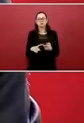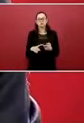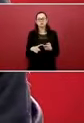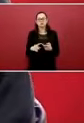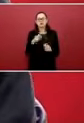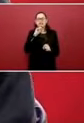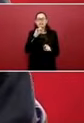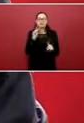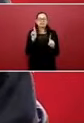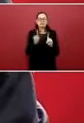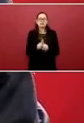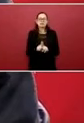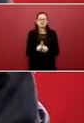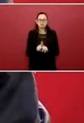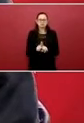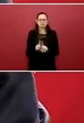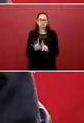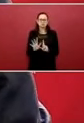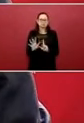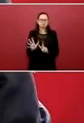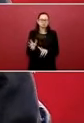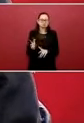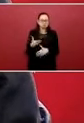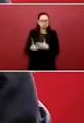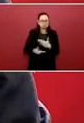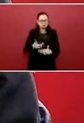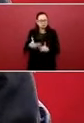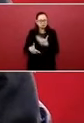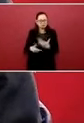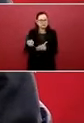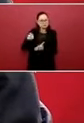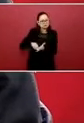Estamos también resolviendo esto.